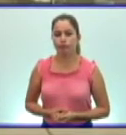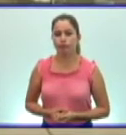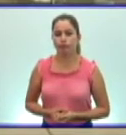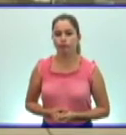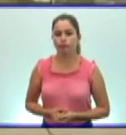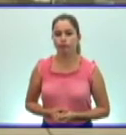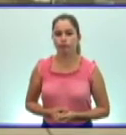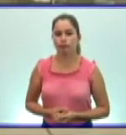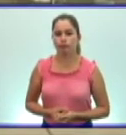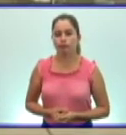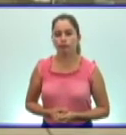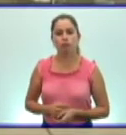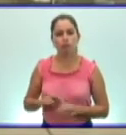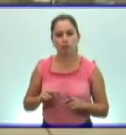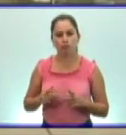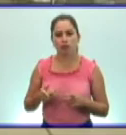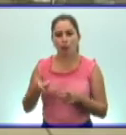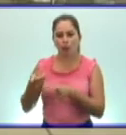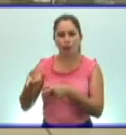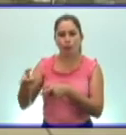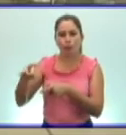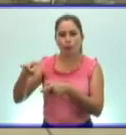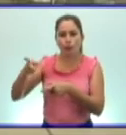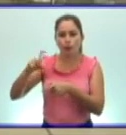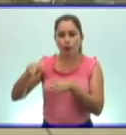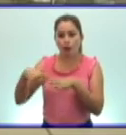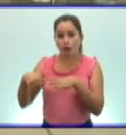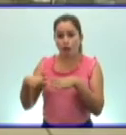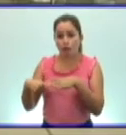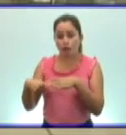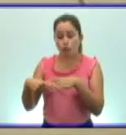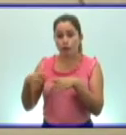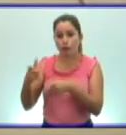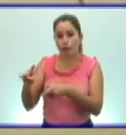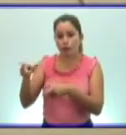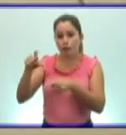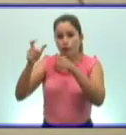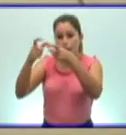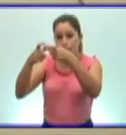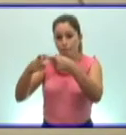Y trasvasamos nuevamente la disolución al matraz.